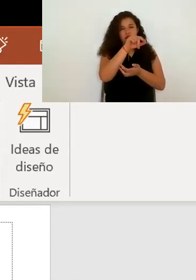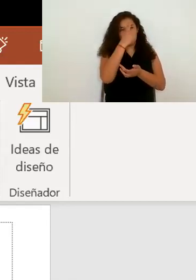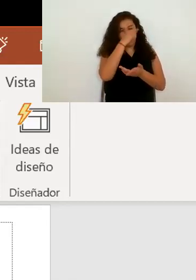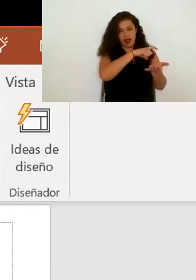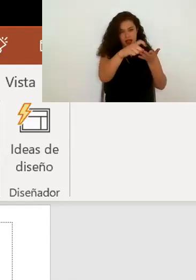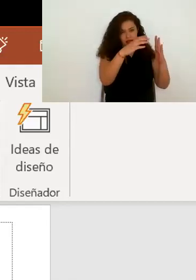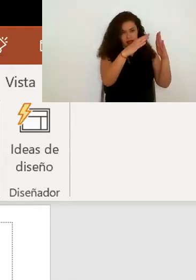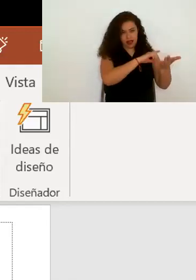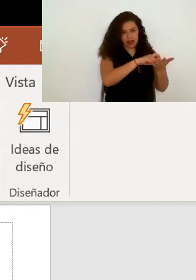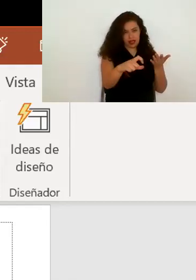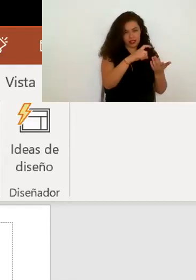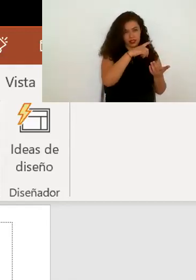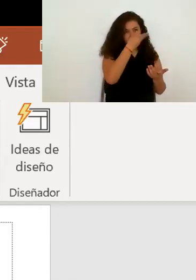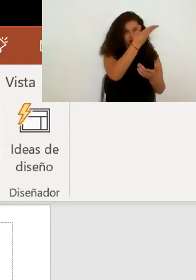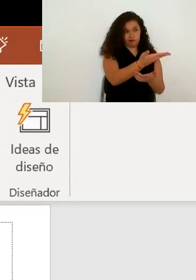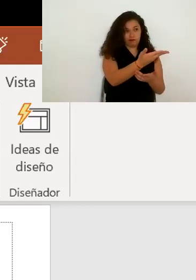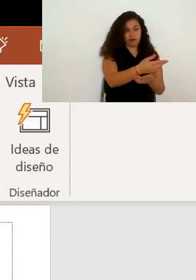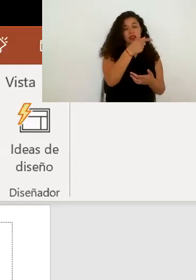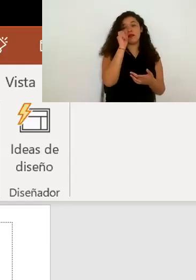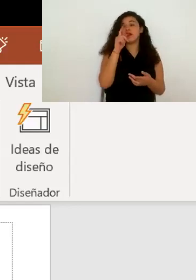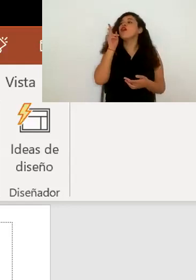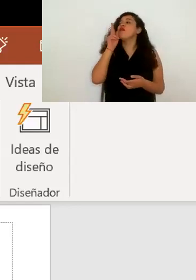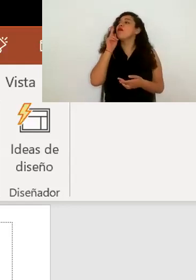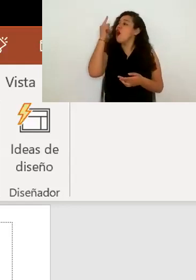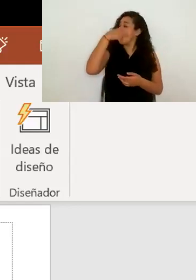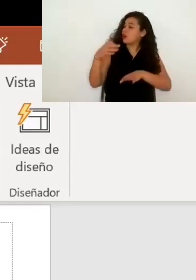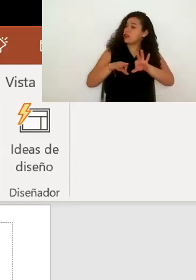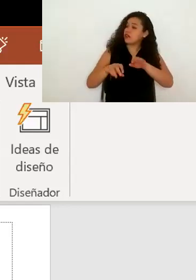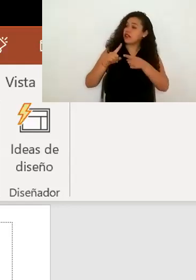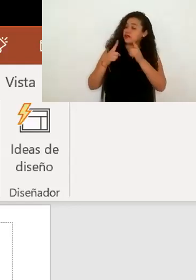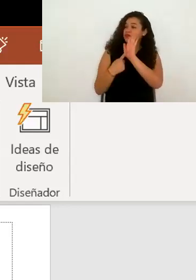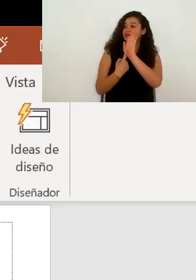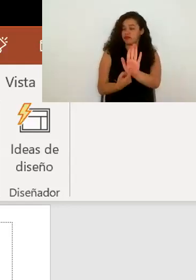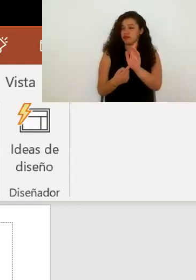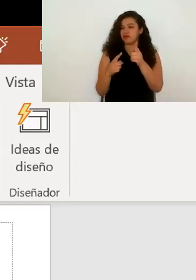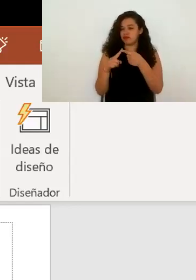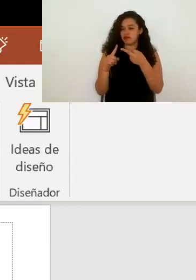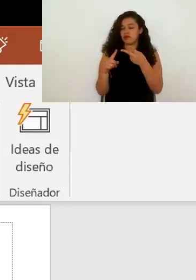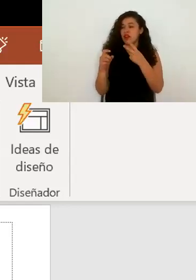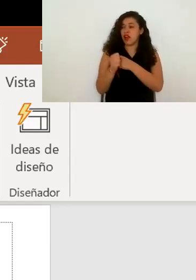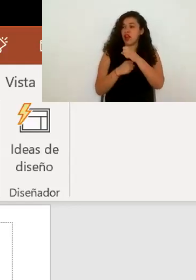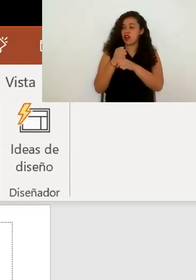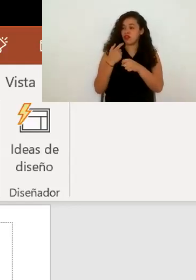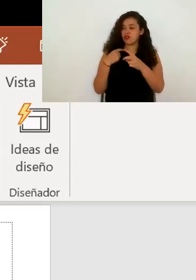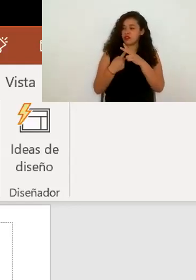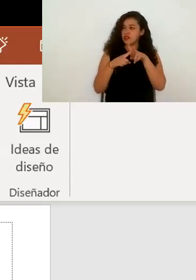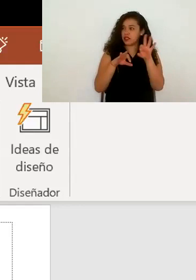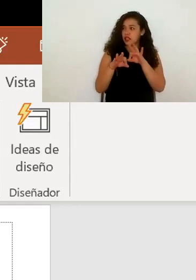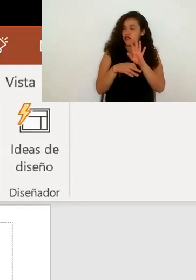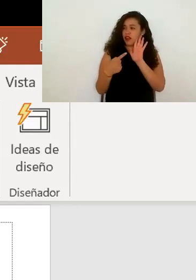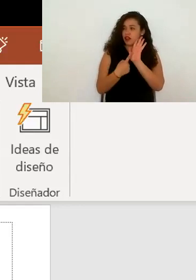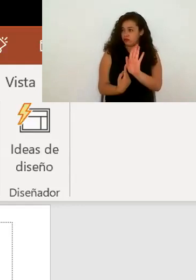expedientes laborales las evidencias de cuántas horas de trabajo, desde en qué año empezamos a